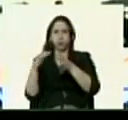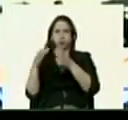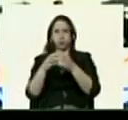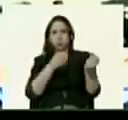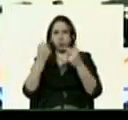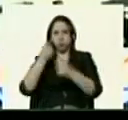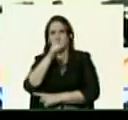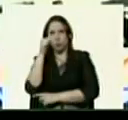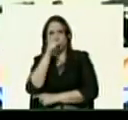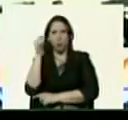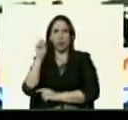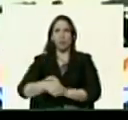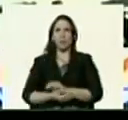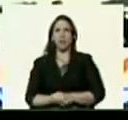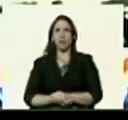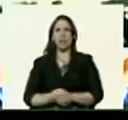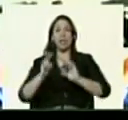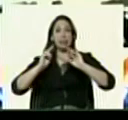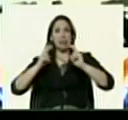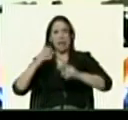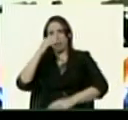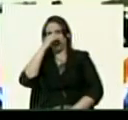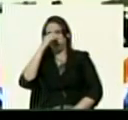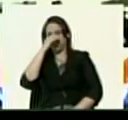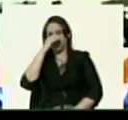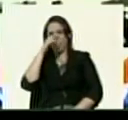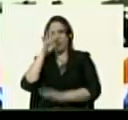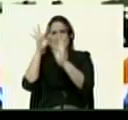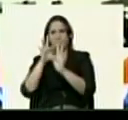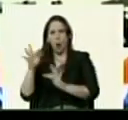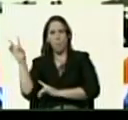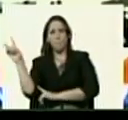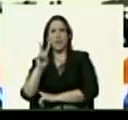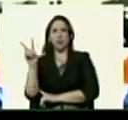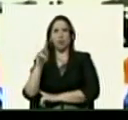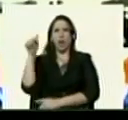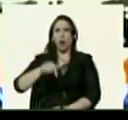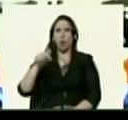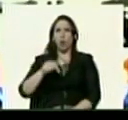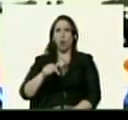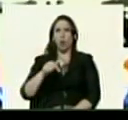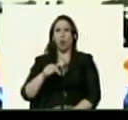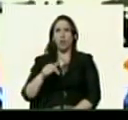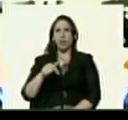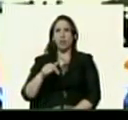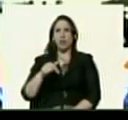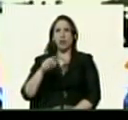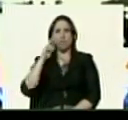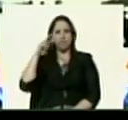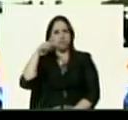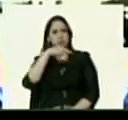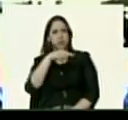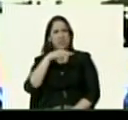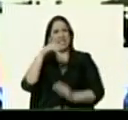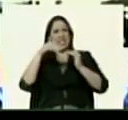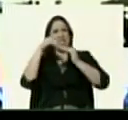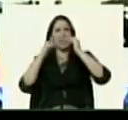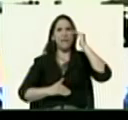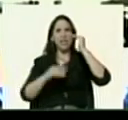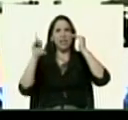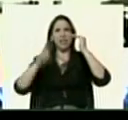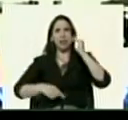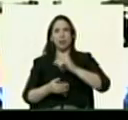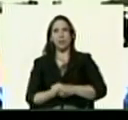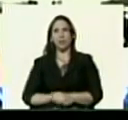de drogas e incluso el tema del terrorismo. De manera que Venezuela hoy es el foco de la inestabilidad y es el